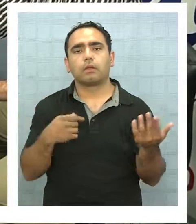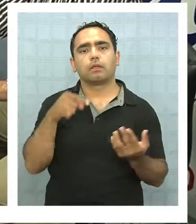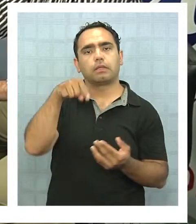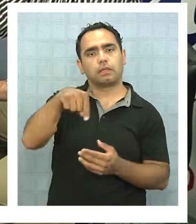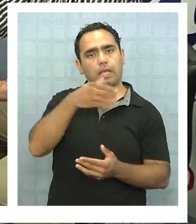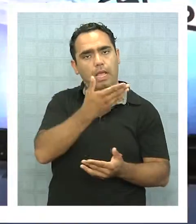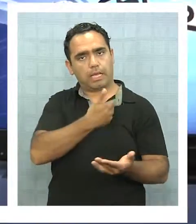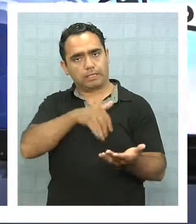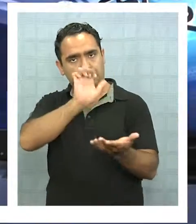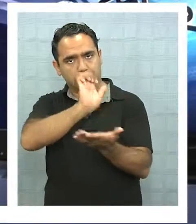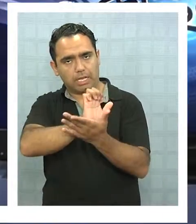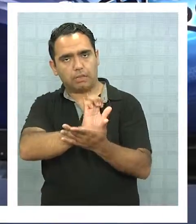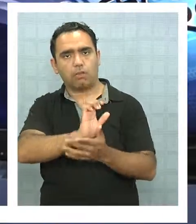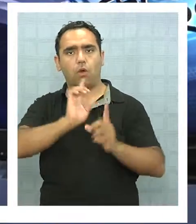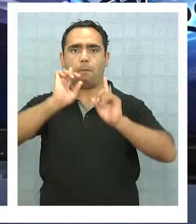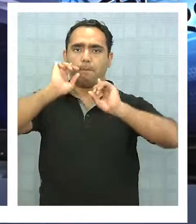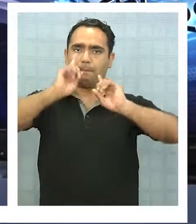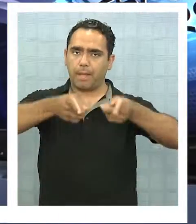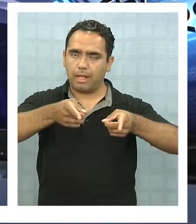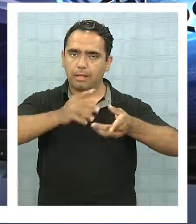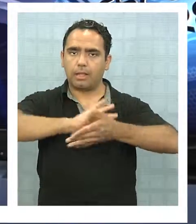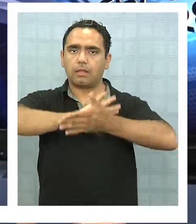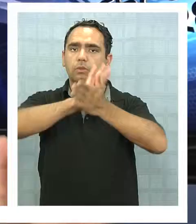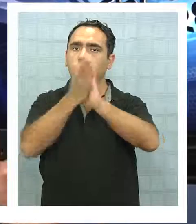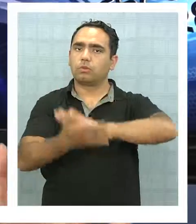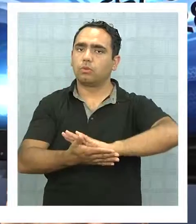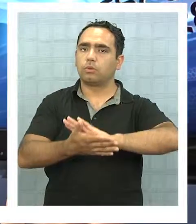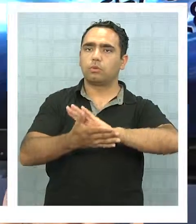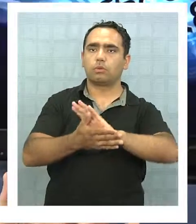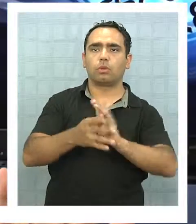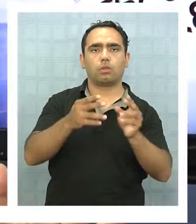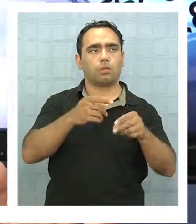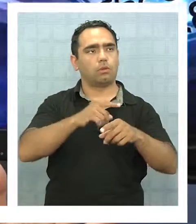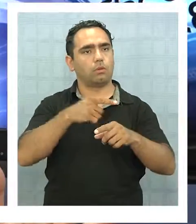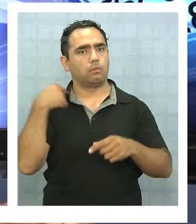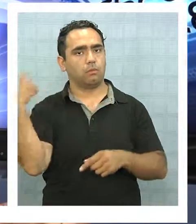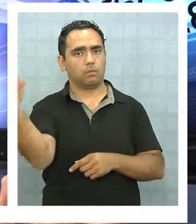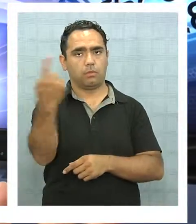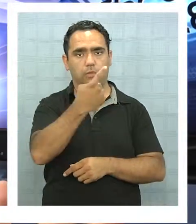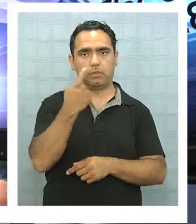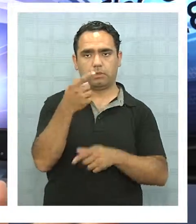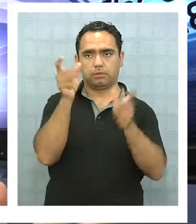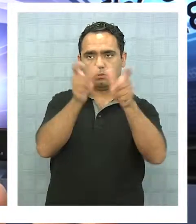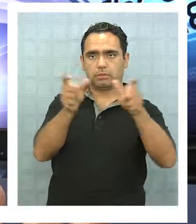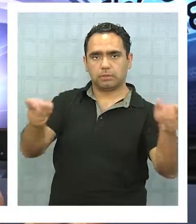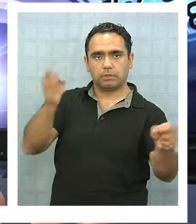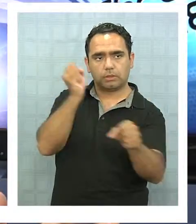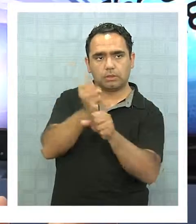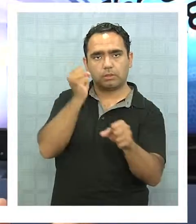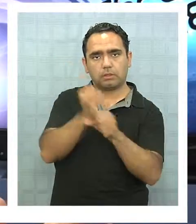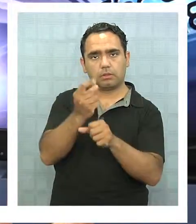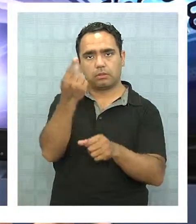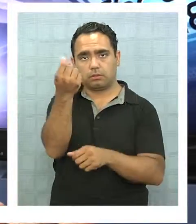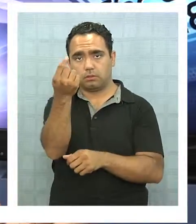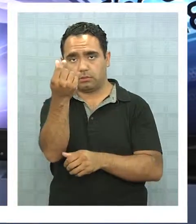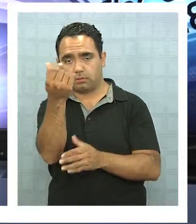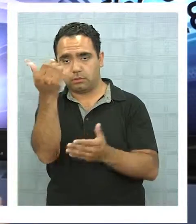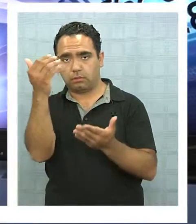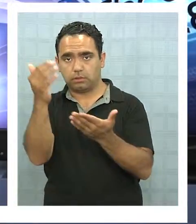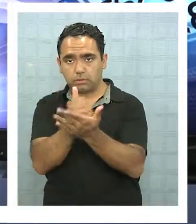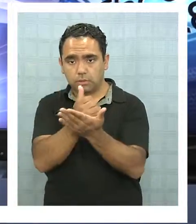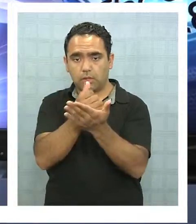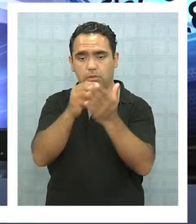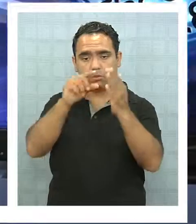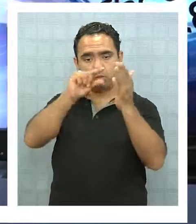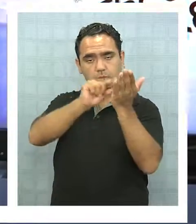Estado obliga a toda la población trabajadora a destinar una parte de su salario